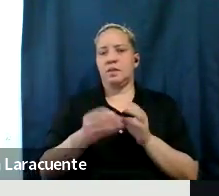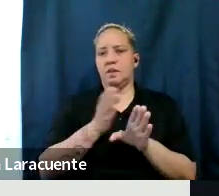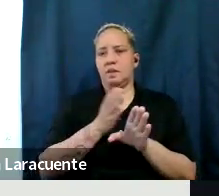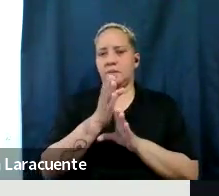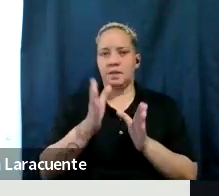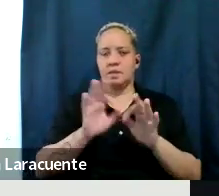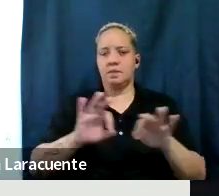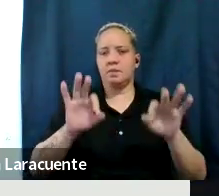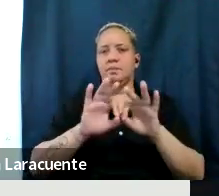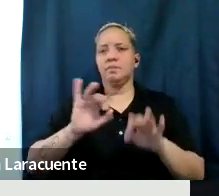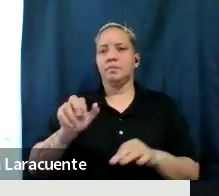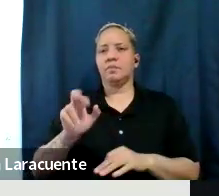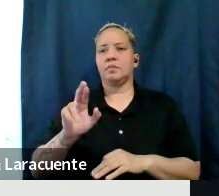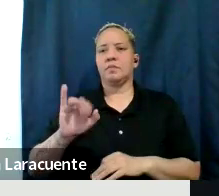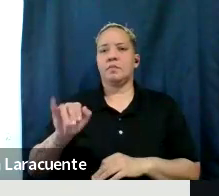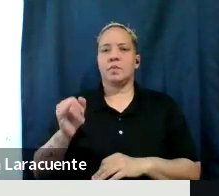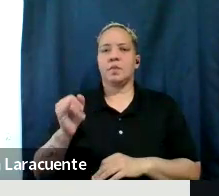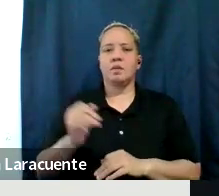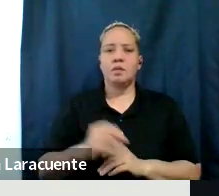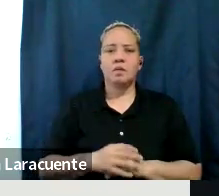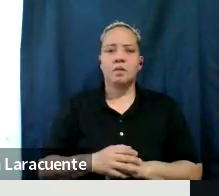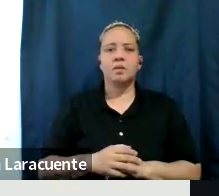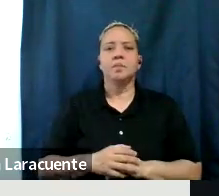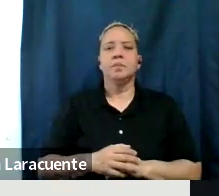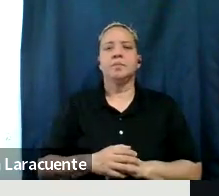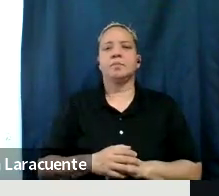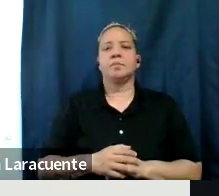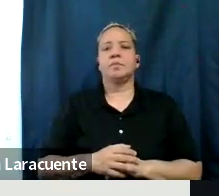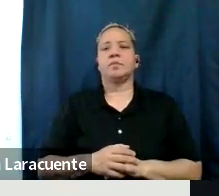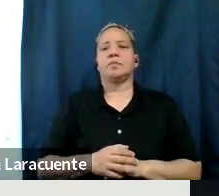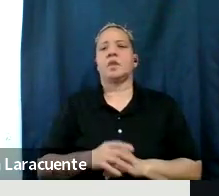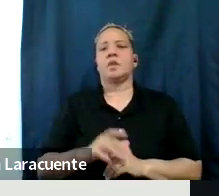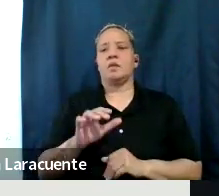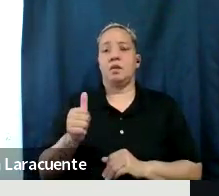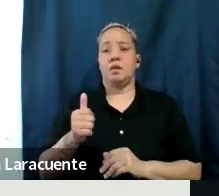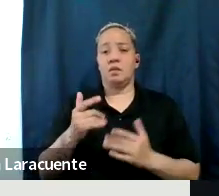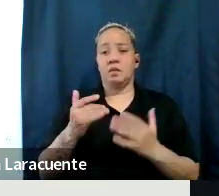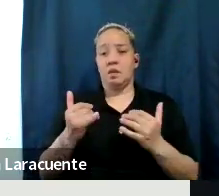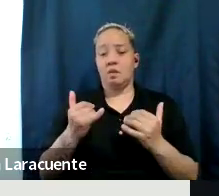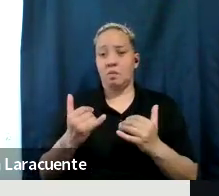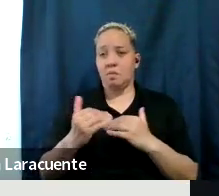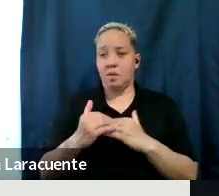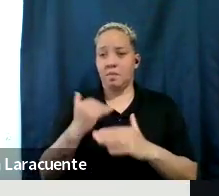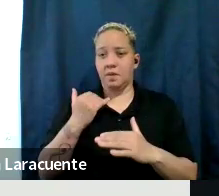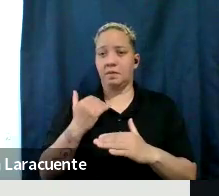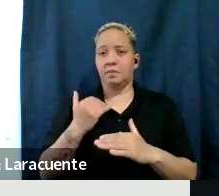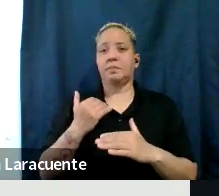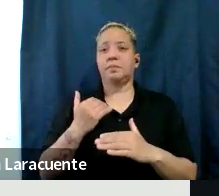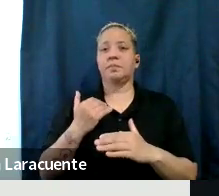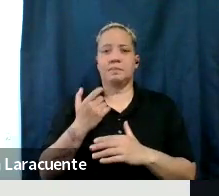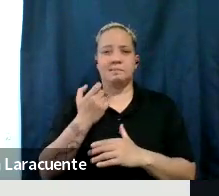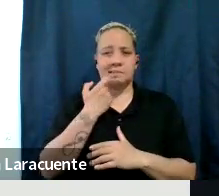en Juan Ramón Jiménez, Soledad González Ródena, y una edición que me van a mandar ahora estos días,